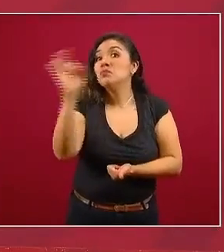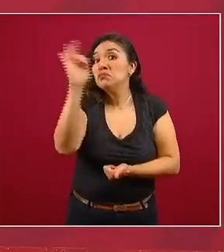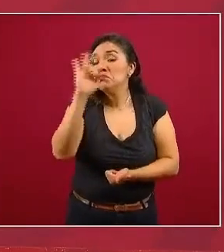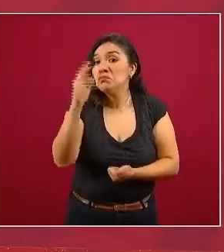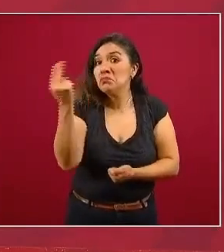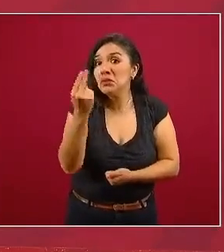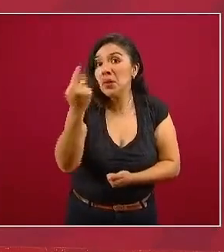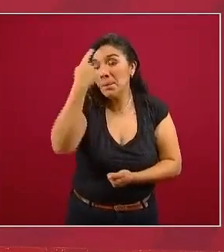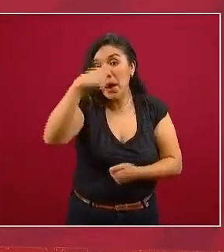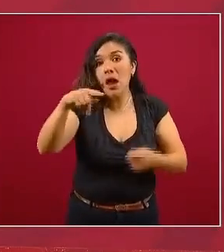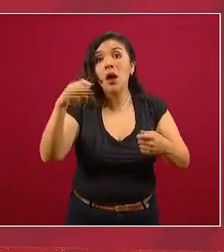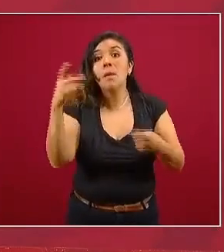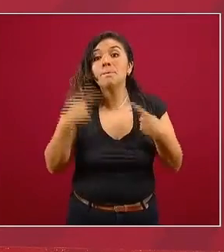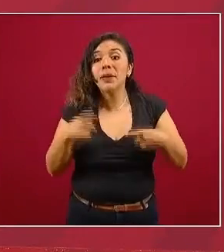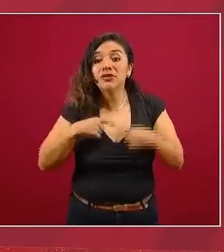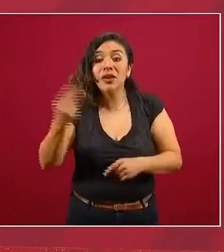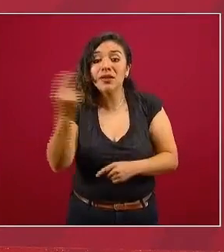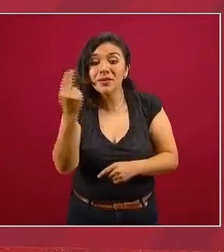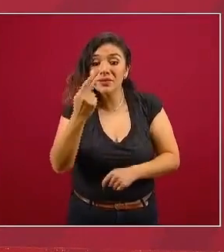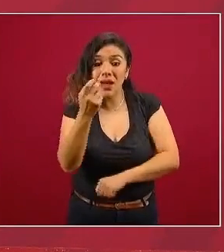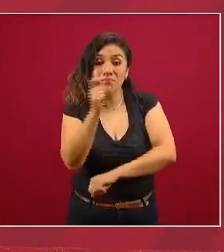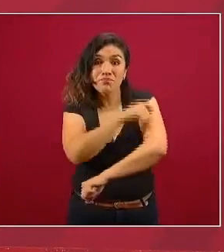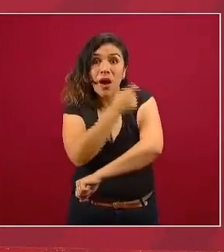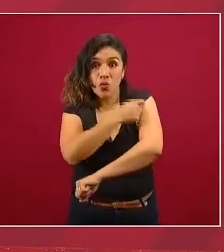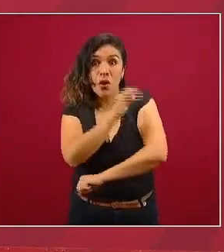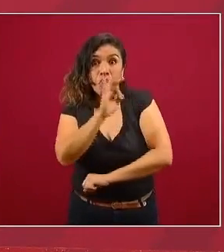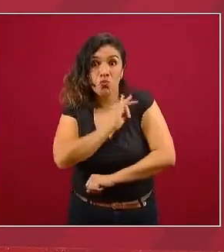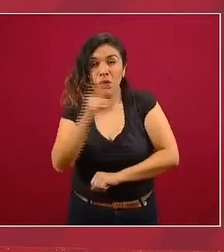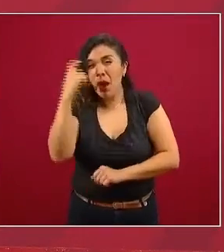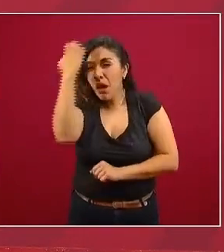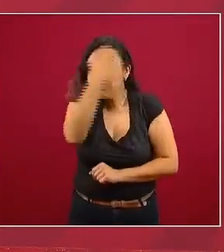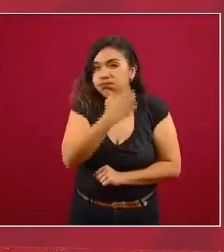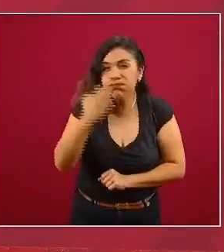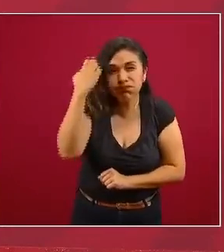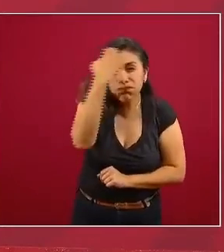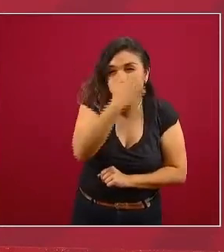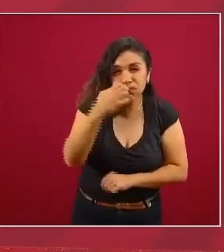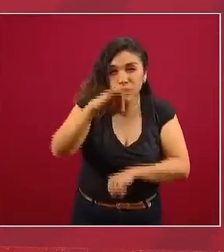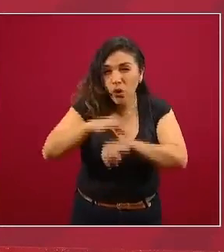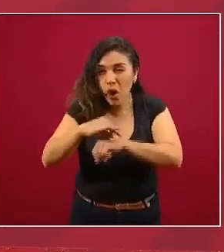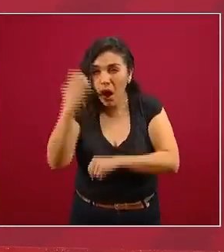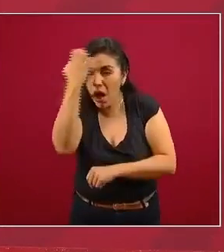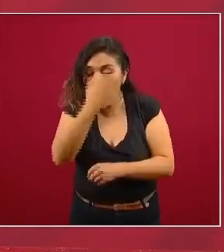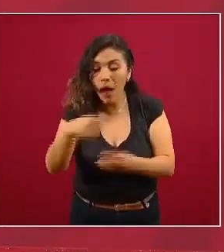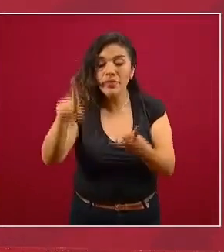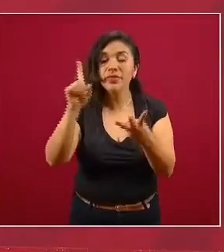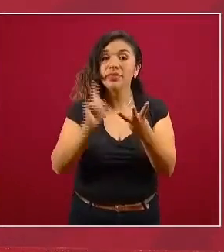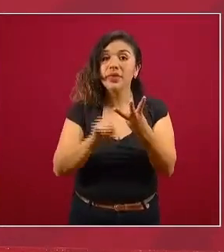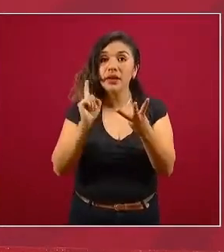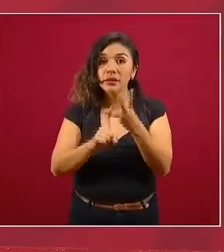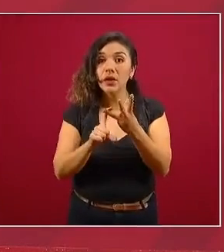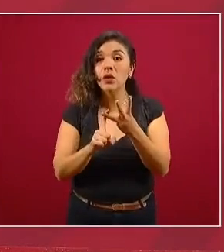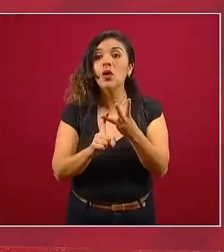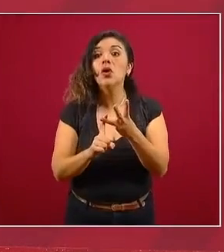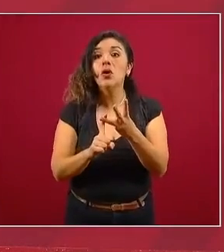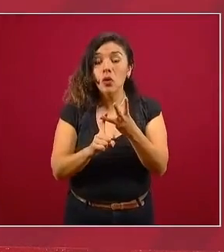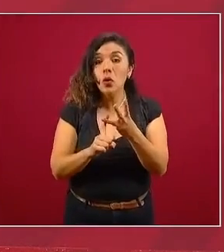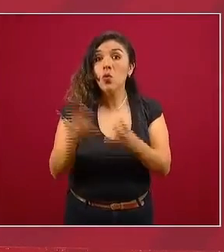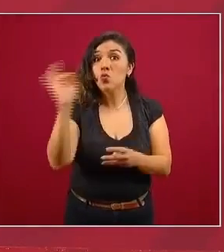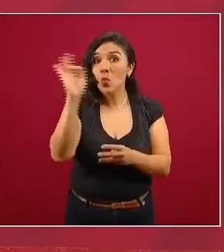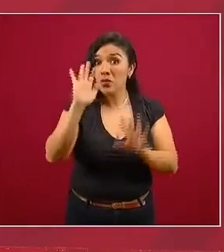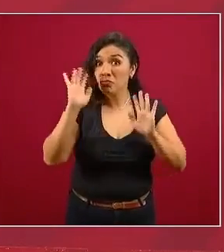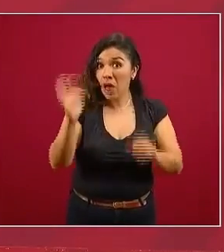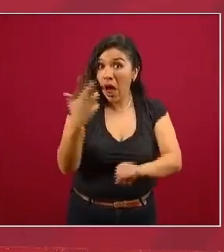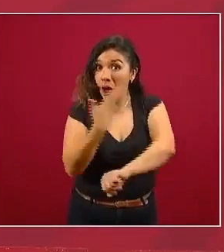de los candidatos a vacuna para la realización de ensayos clínicos. Y tercero, en su